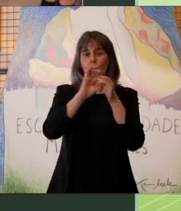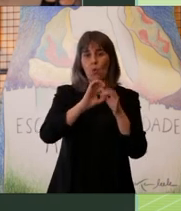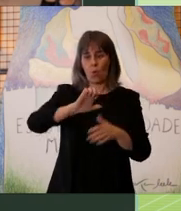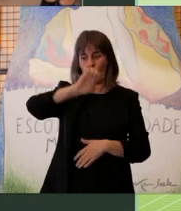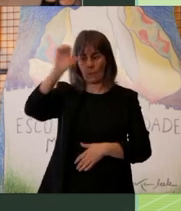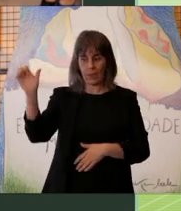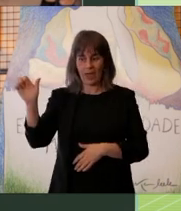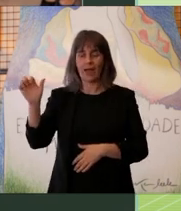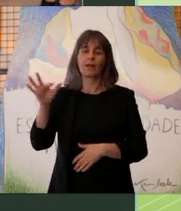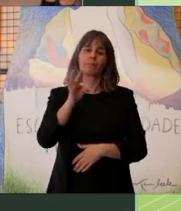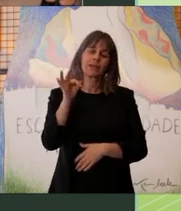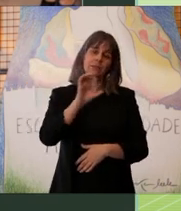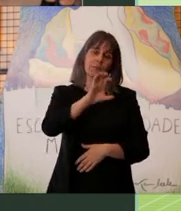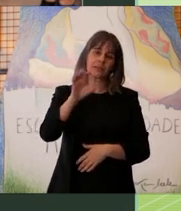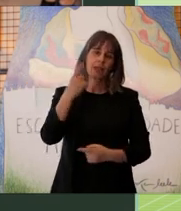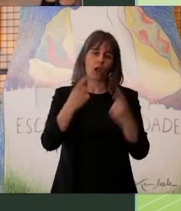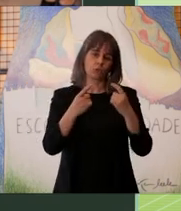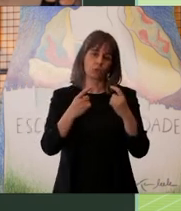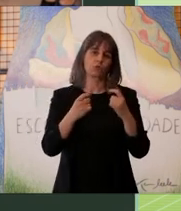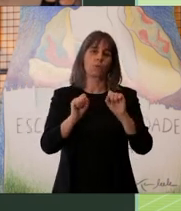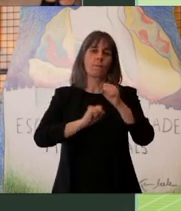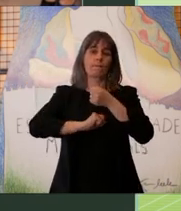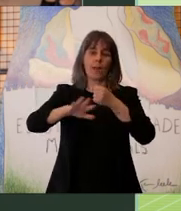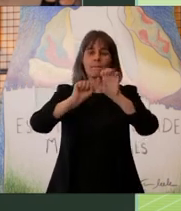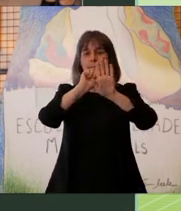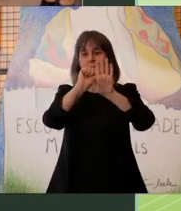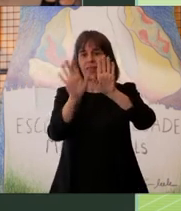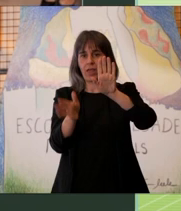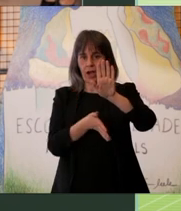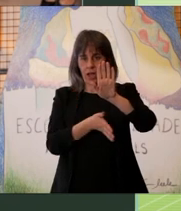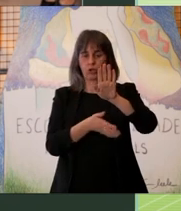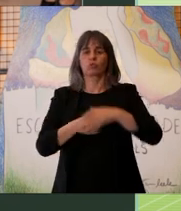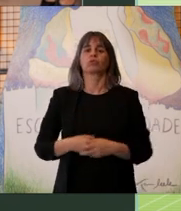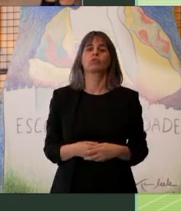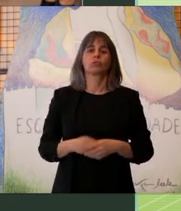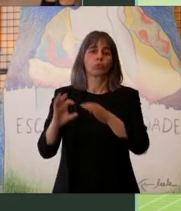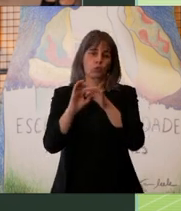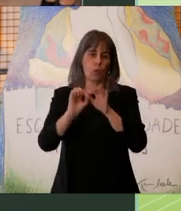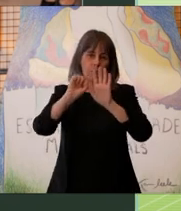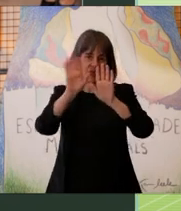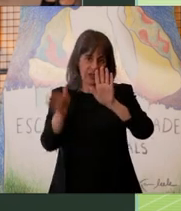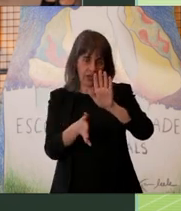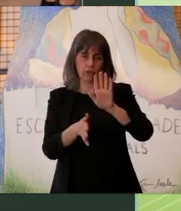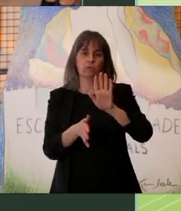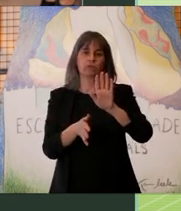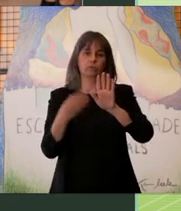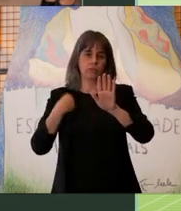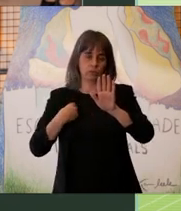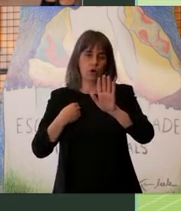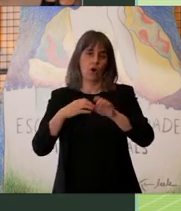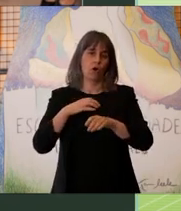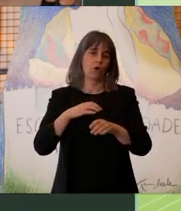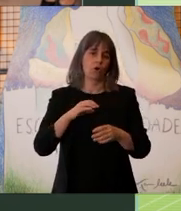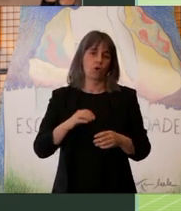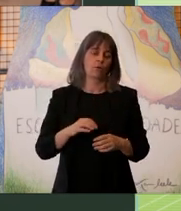y de algunos países del Mediterráneo Unión por el Mediterráneo la el organismo que une a países del Mediterráneo